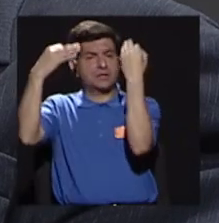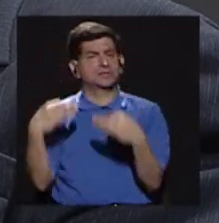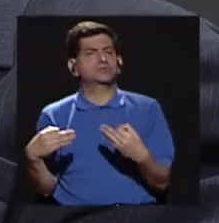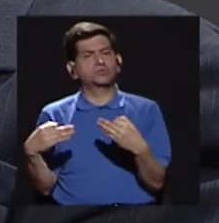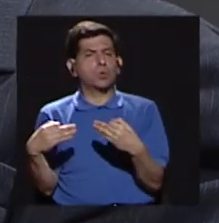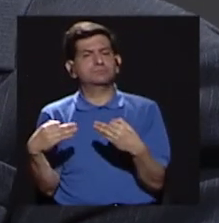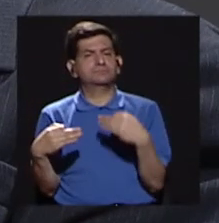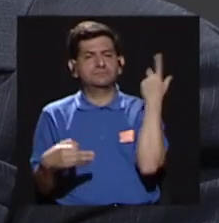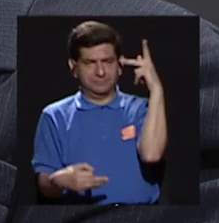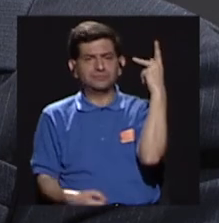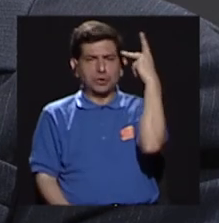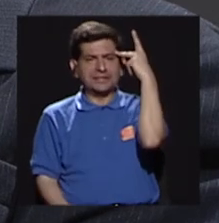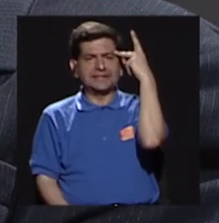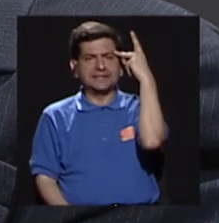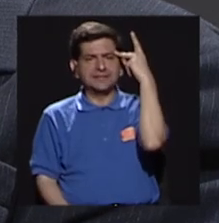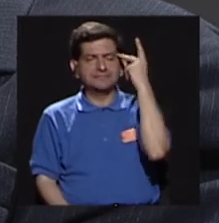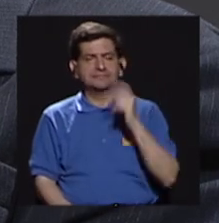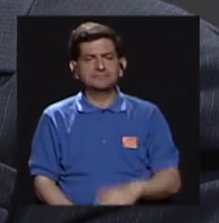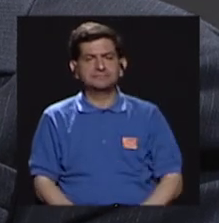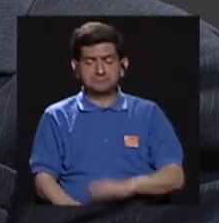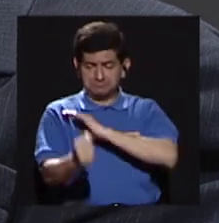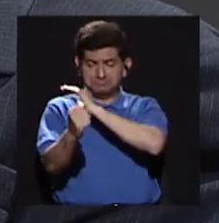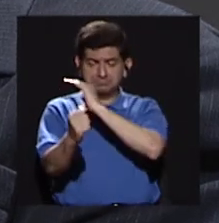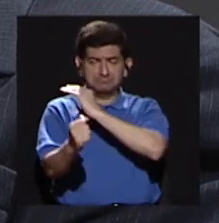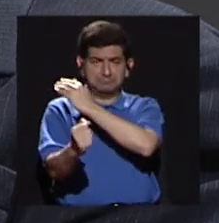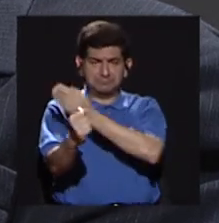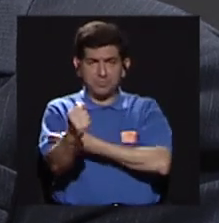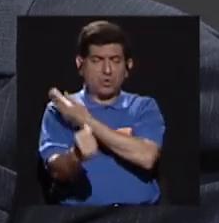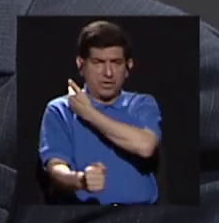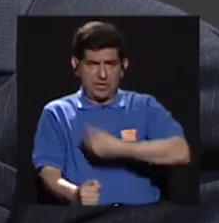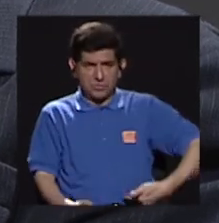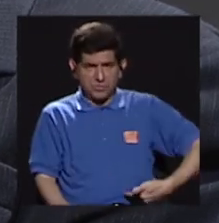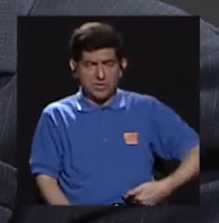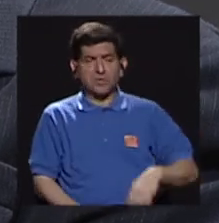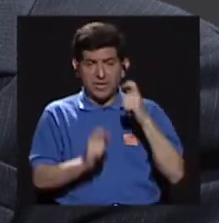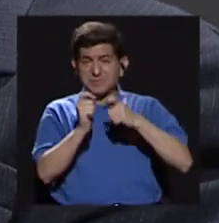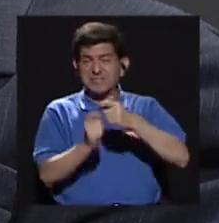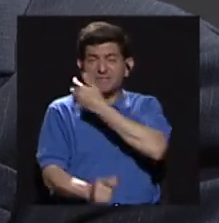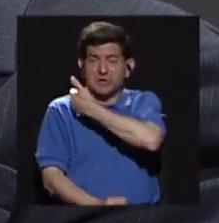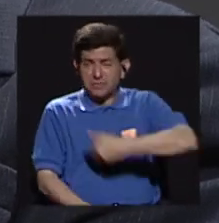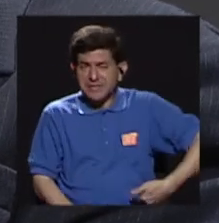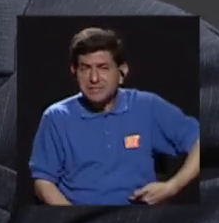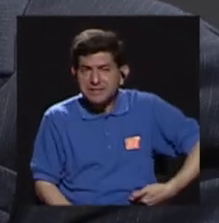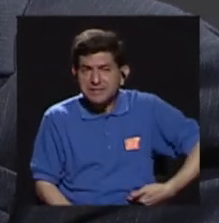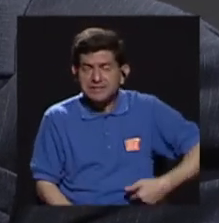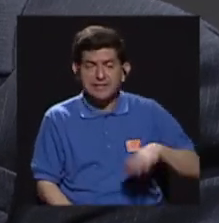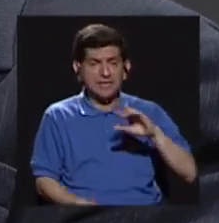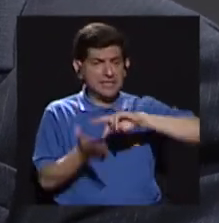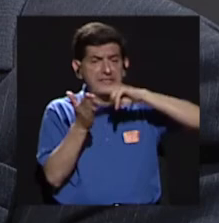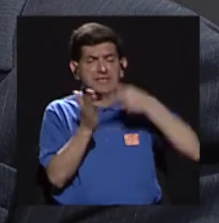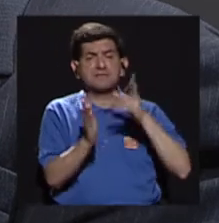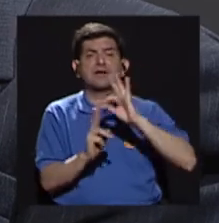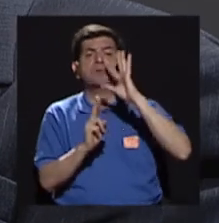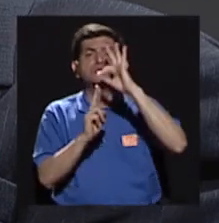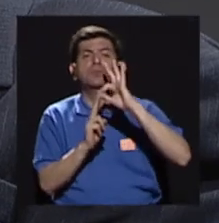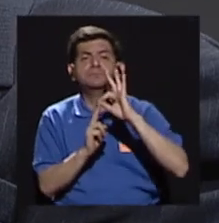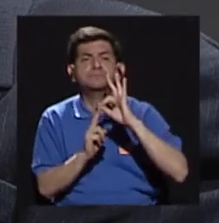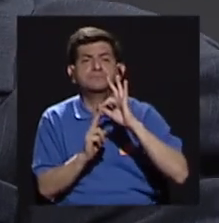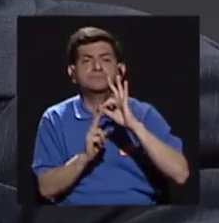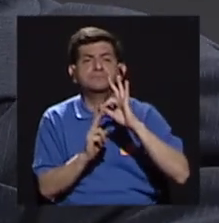que es política tomada por el presidente de la república y que desde luego implica una opción